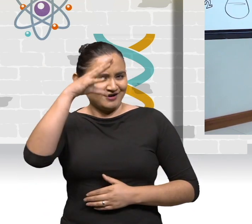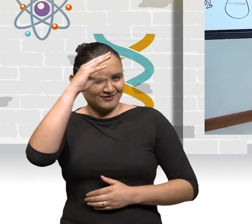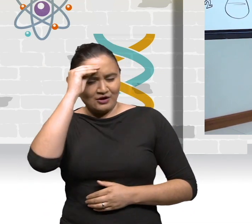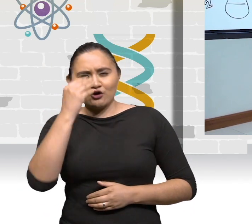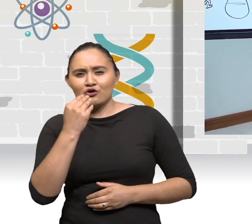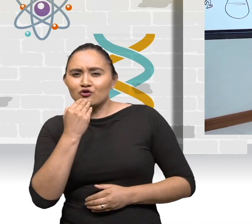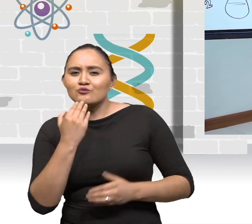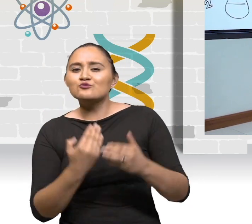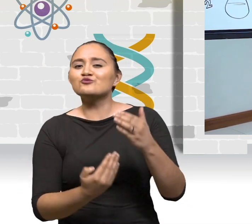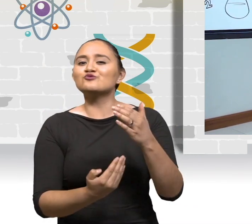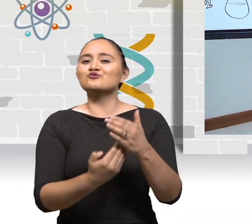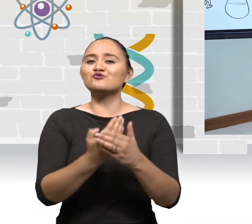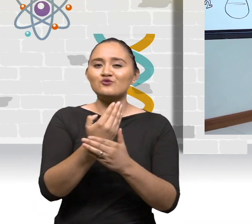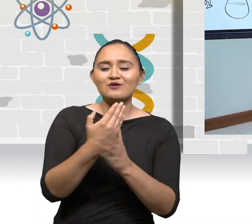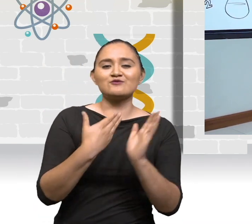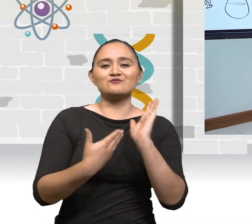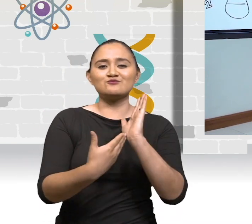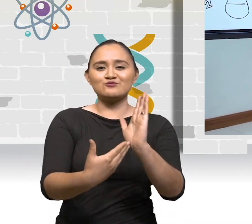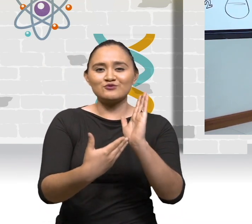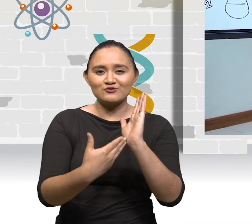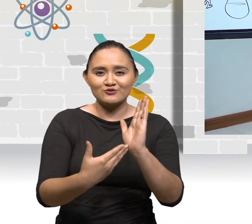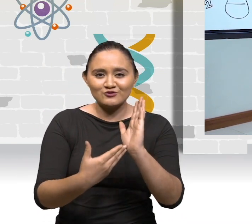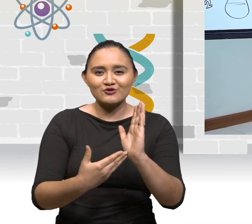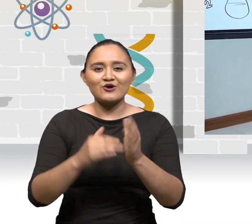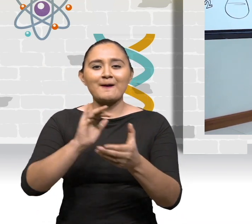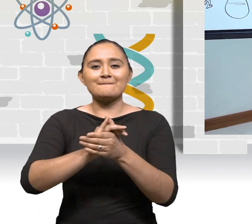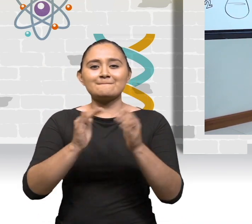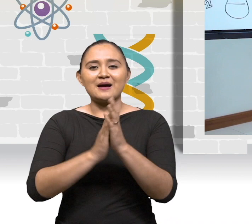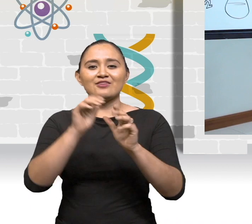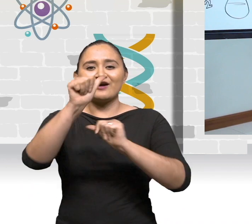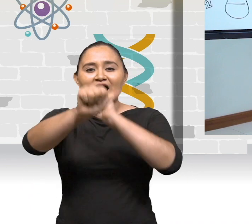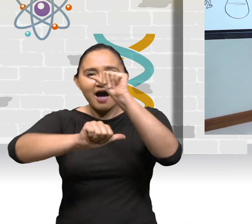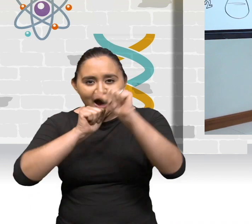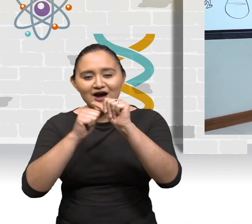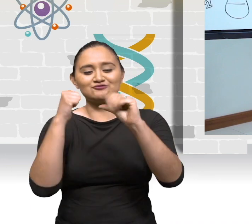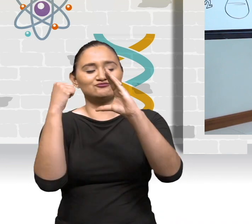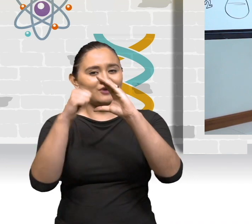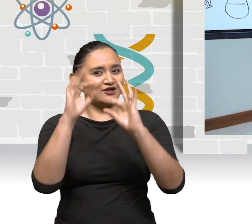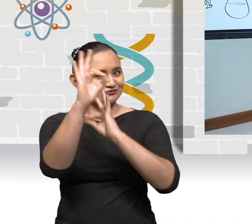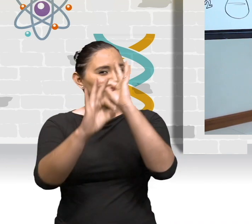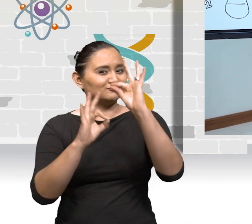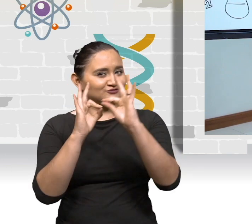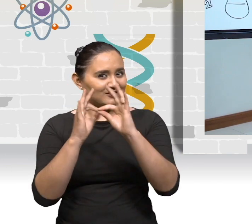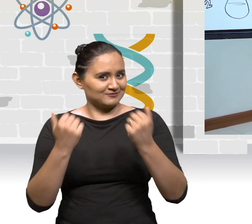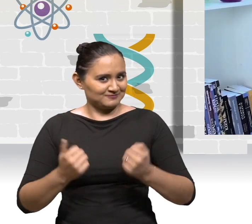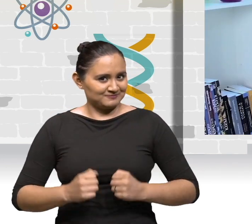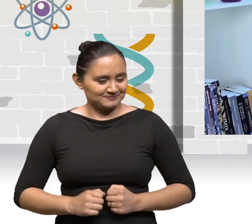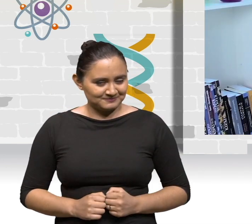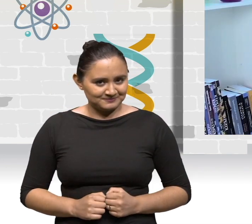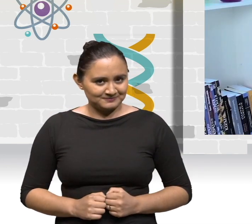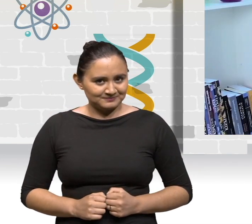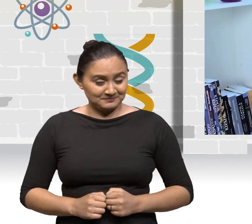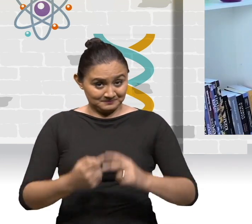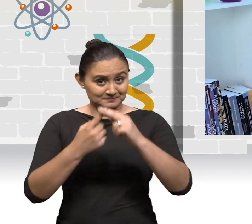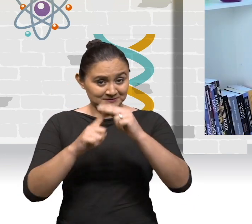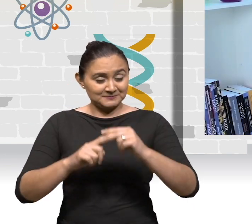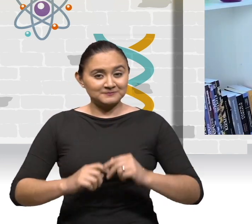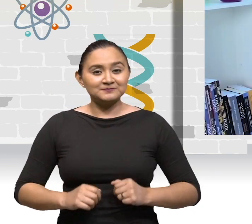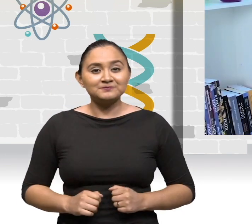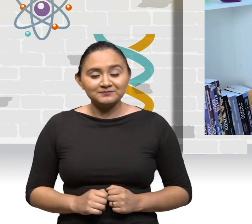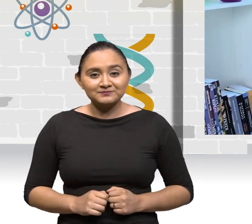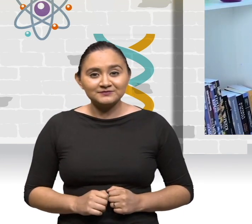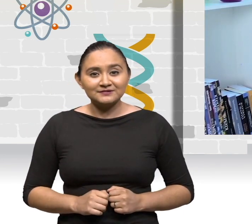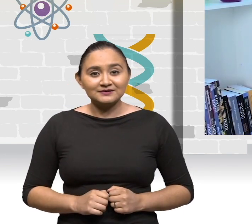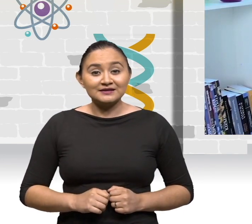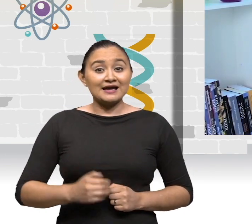cómo llegamos al nuevo y asombroso modelo mecánico cuántico del átomo que actualmente manejamos empecemos